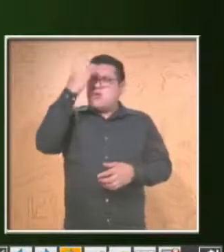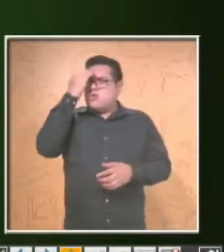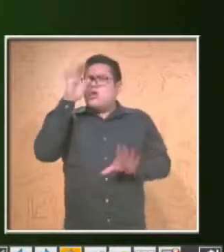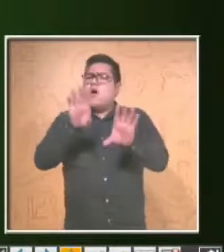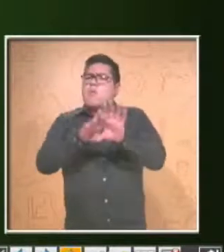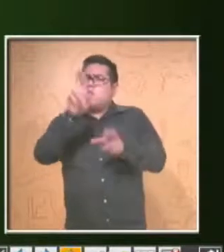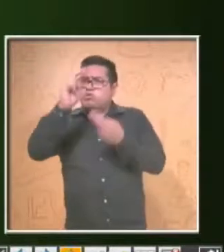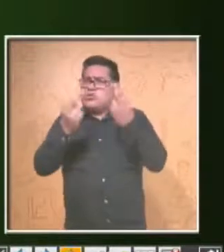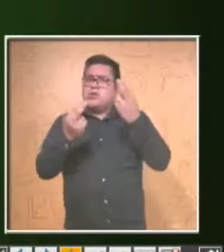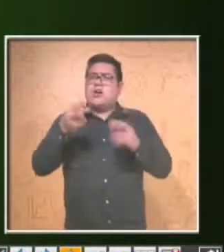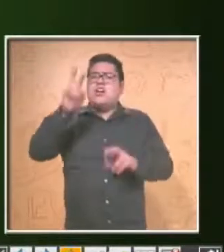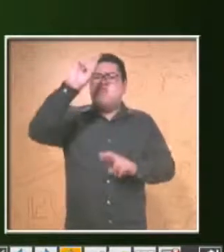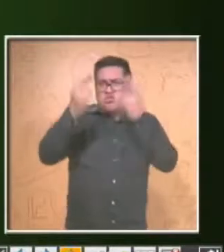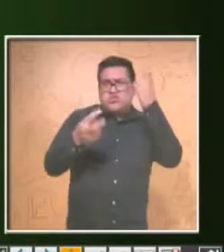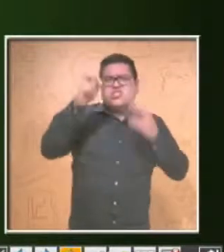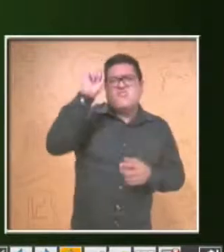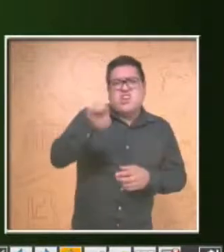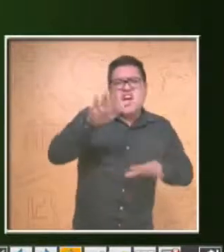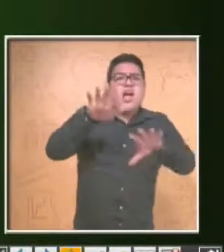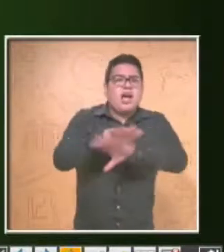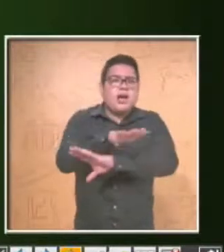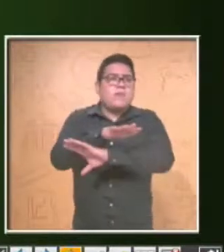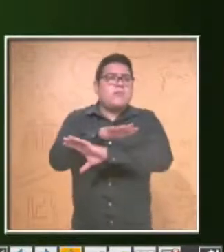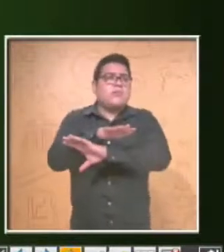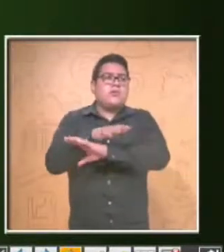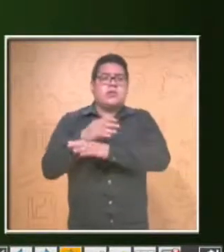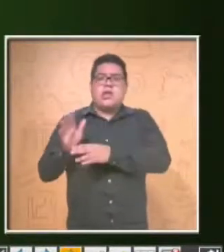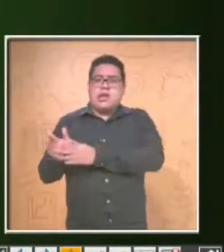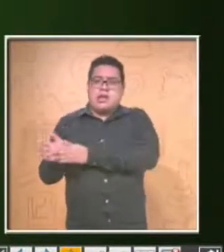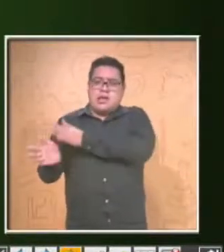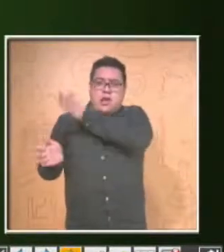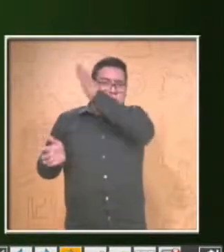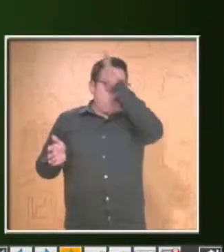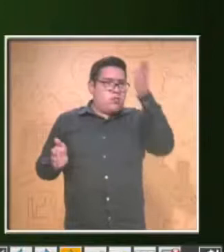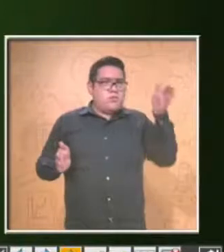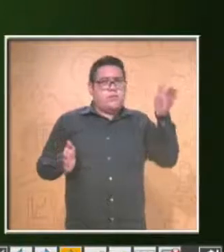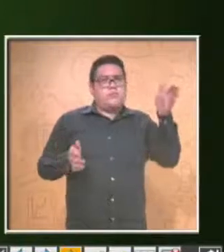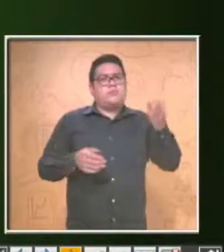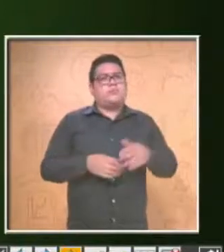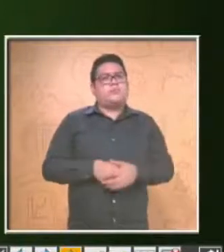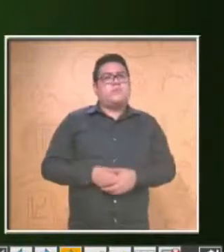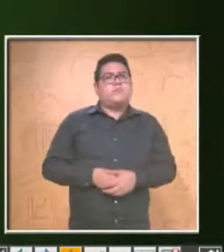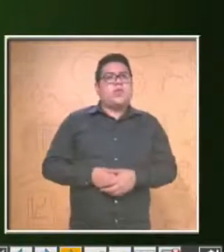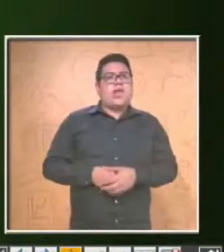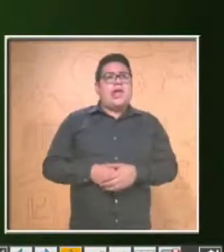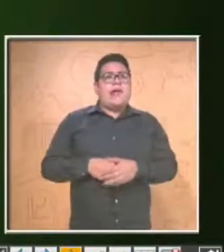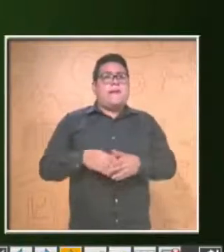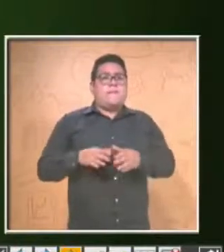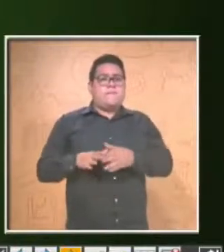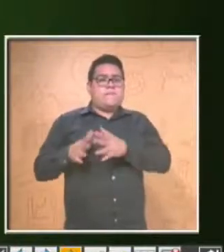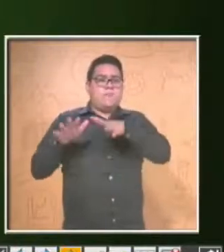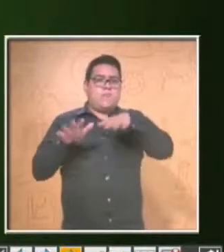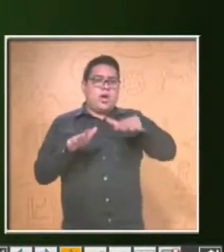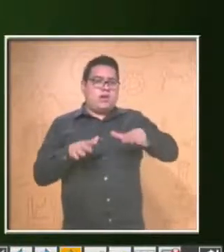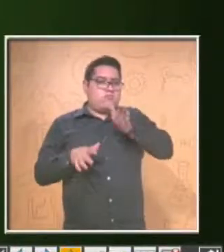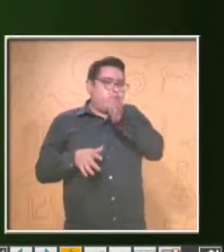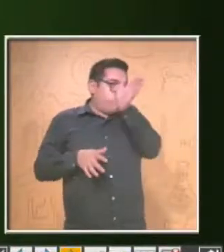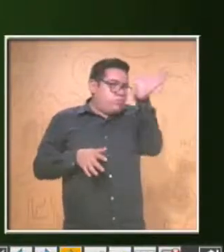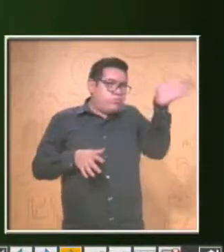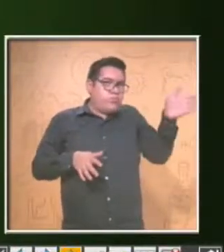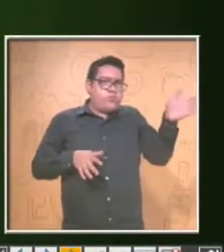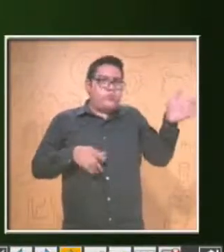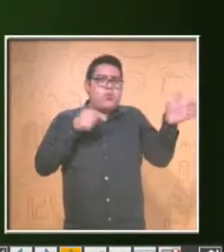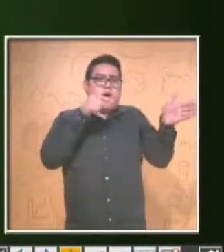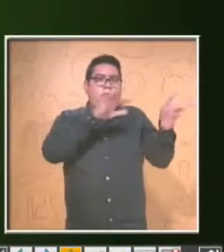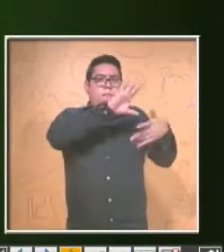cambios, una revolución atlántica porque se da al otro lado del Atlántico, a cruzar ese mar que todo el mundo tenía miedo de hacerlo. Se